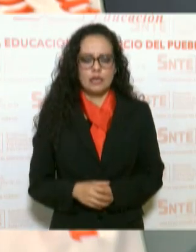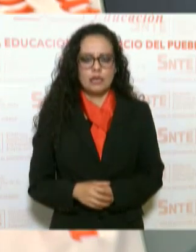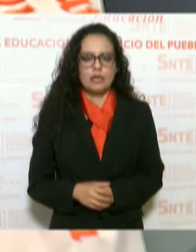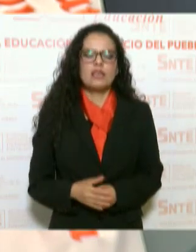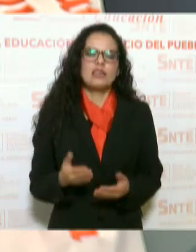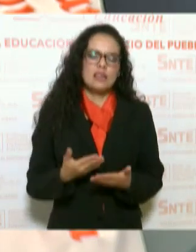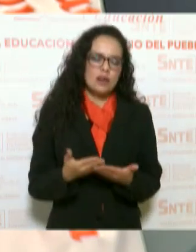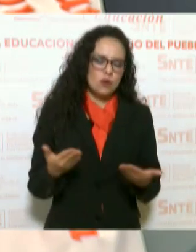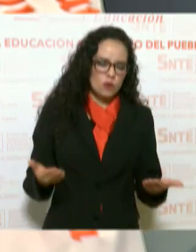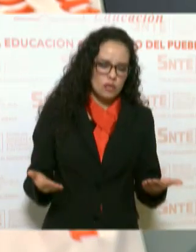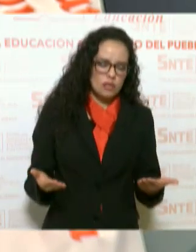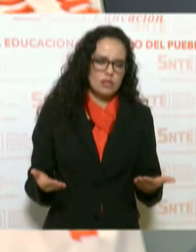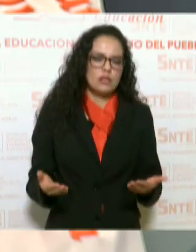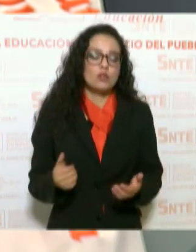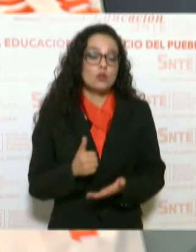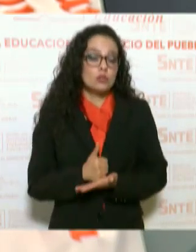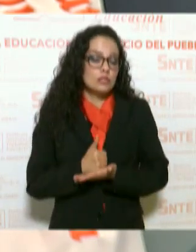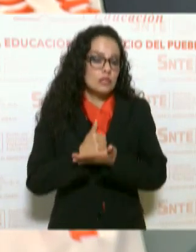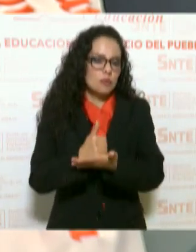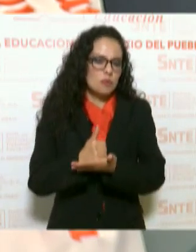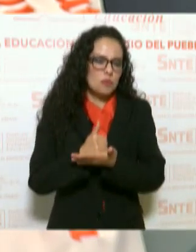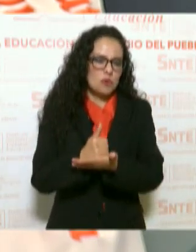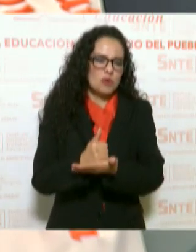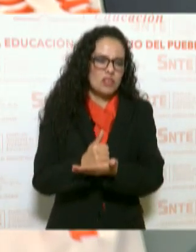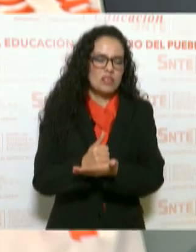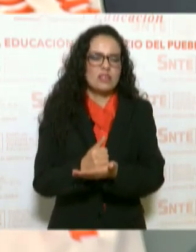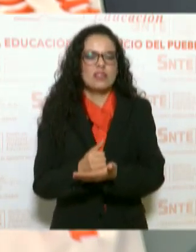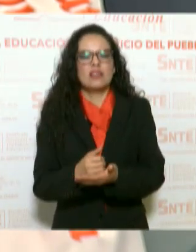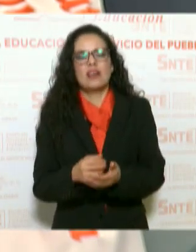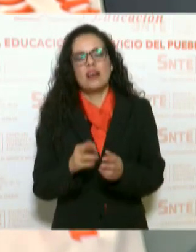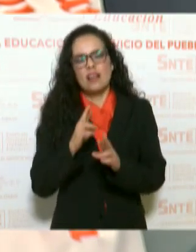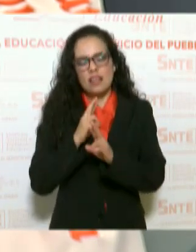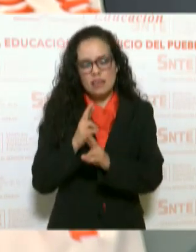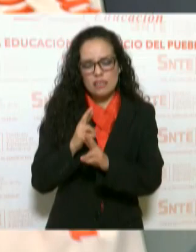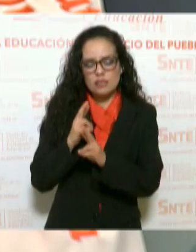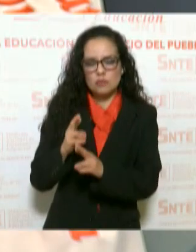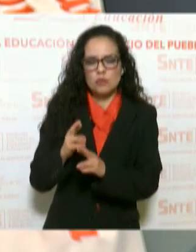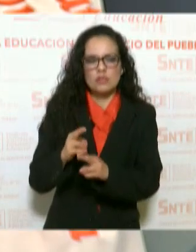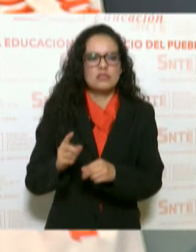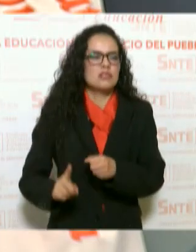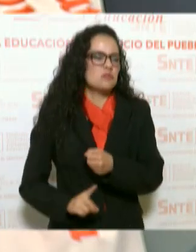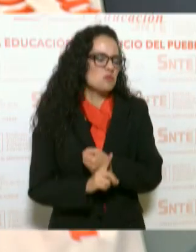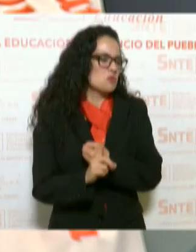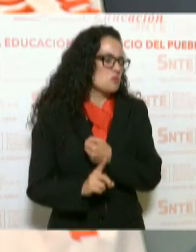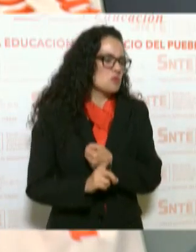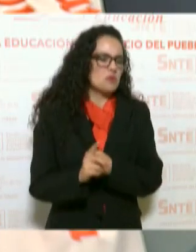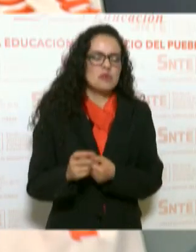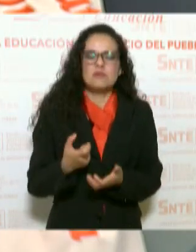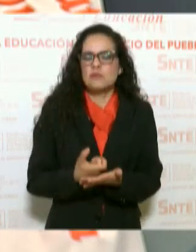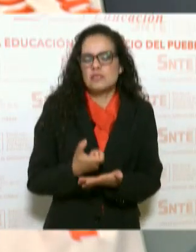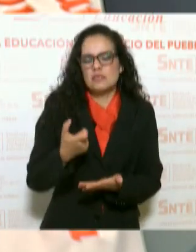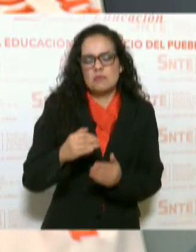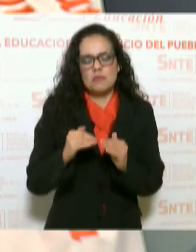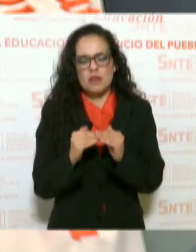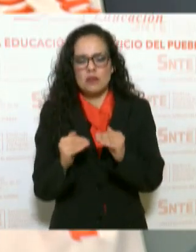a solucionar tantos problemas que surgen todos los días de pago, de incremento,